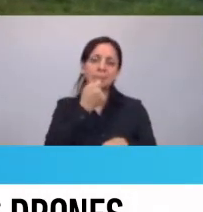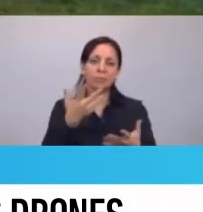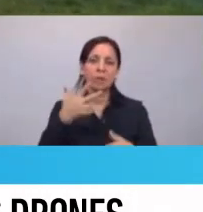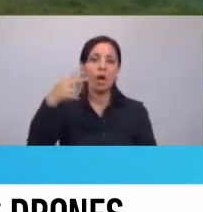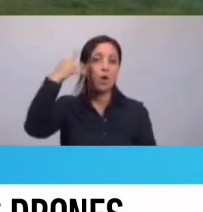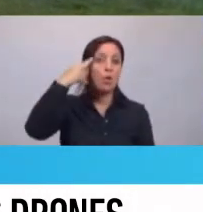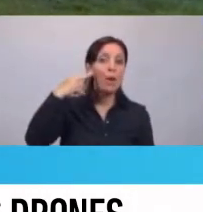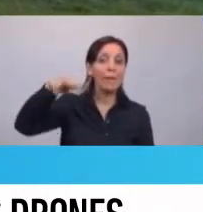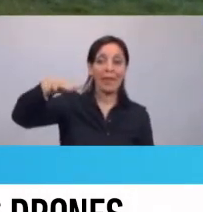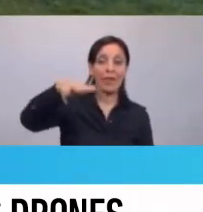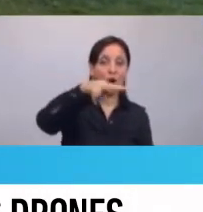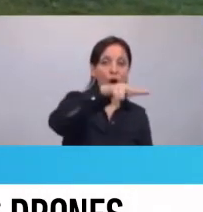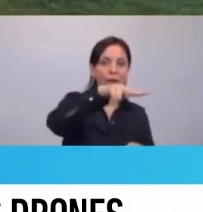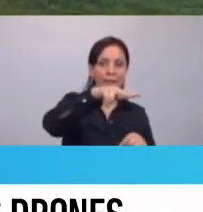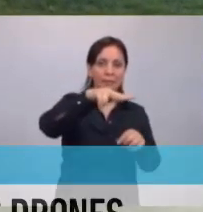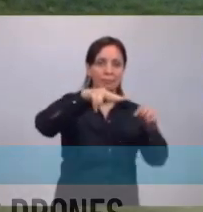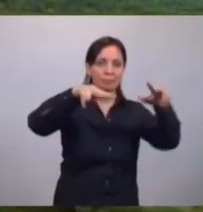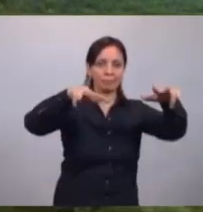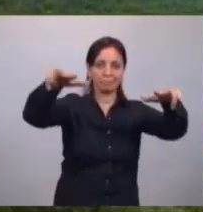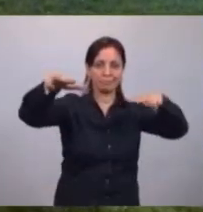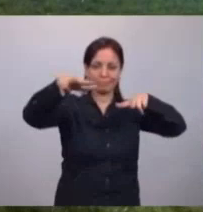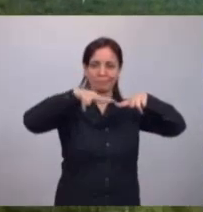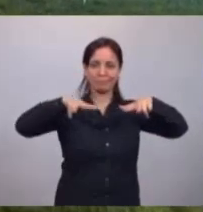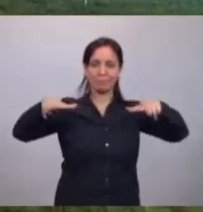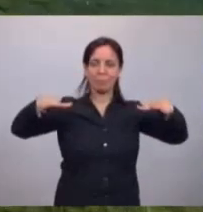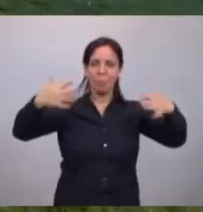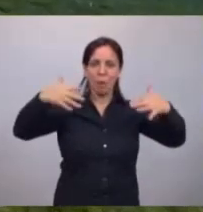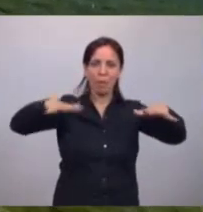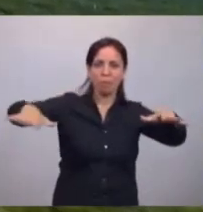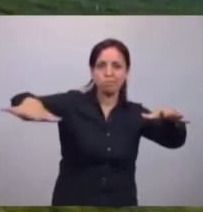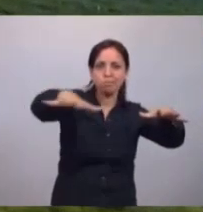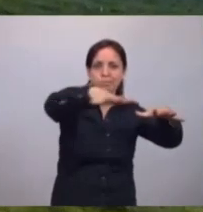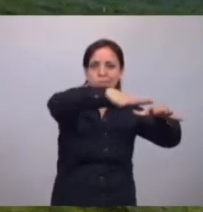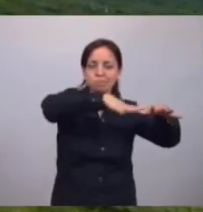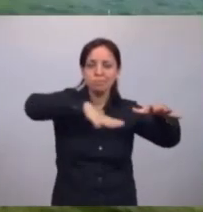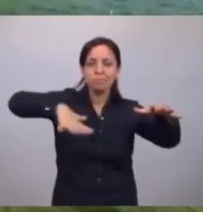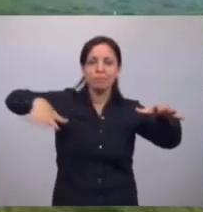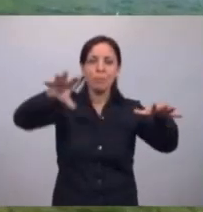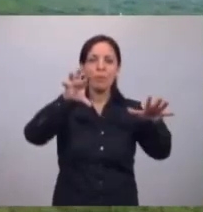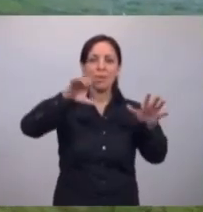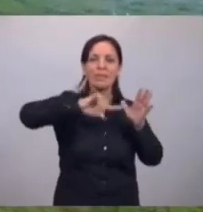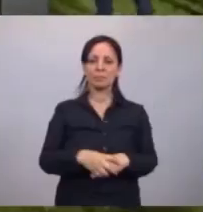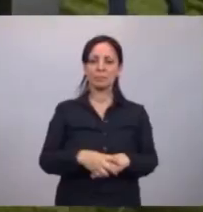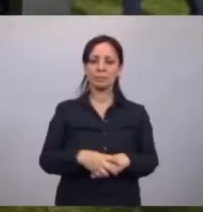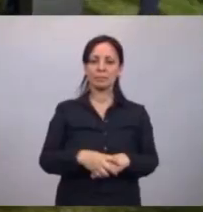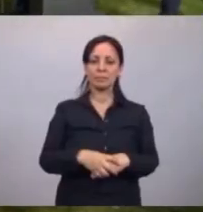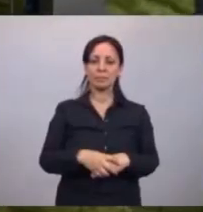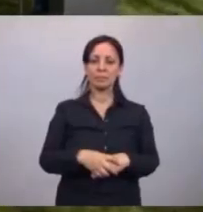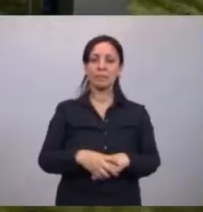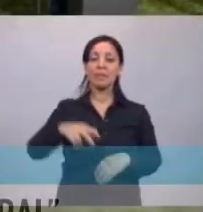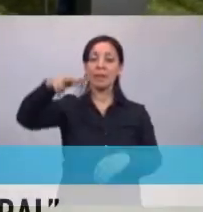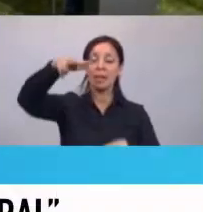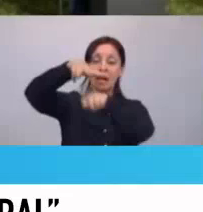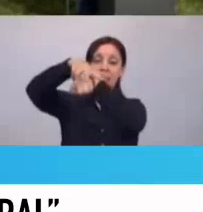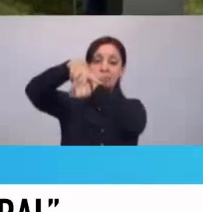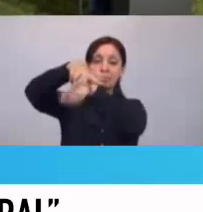drones de esta característica podemos cubrir la totalidad de la superficie de la provincia de Buenos Aires esa